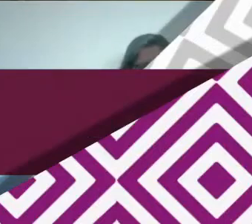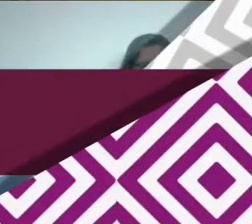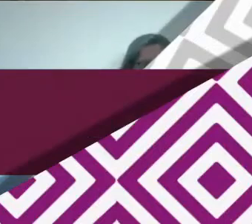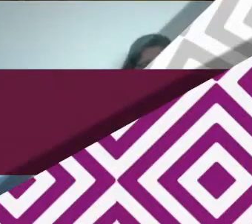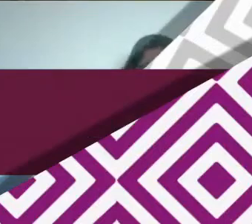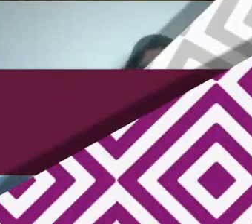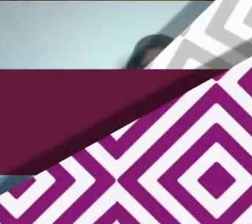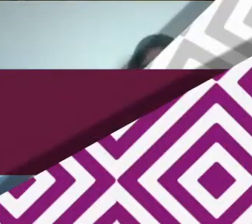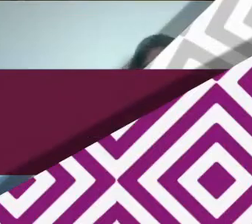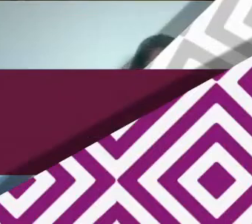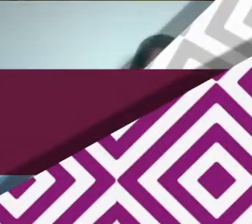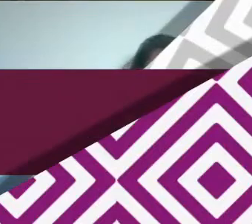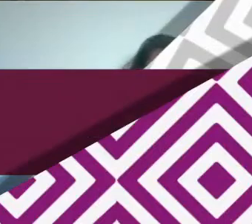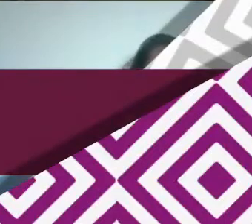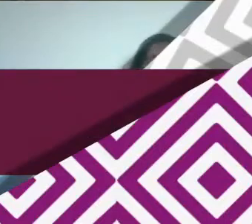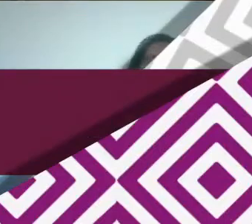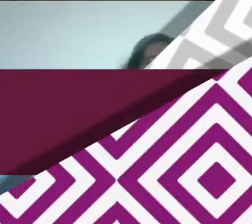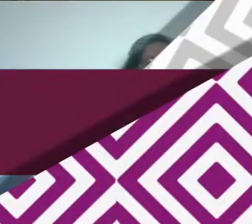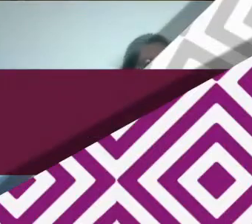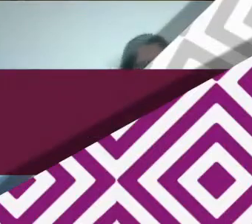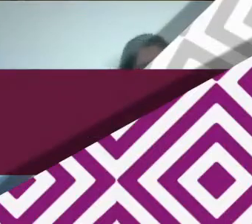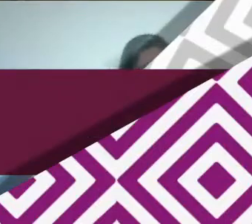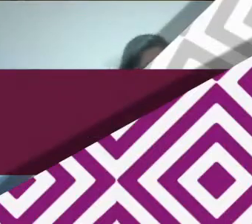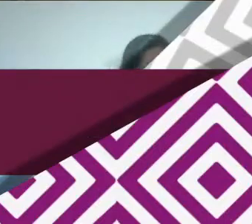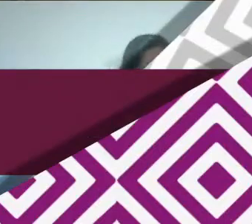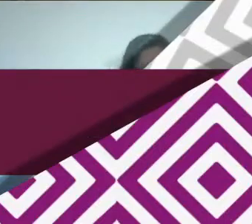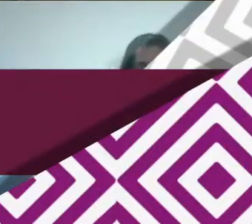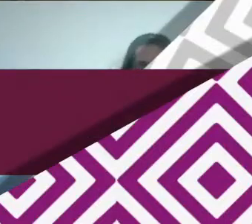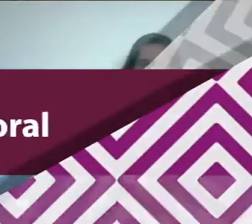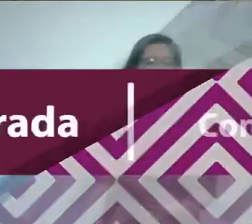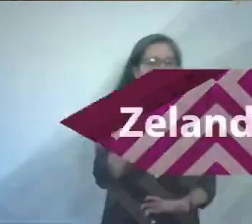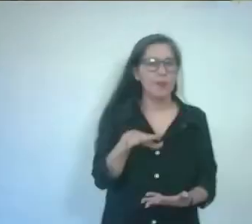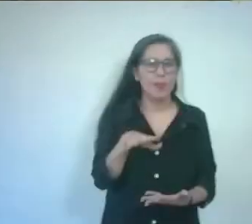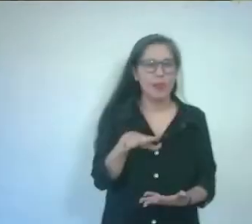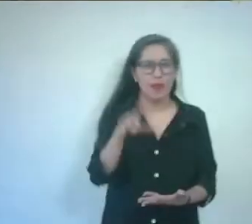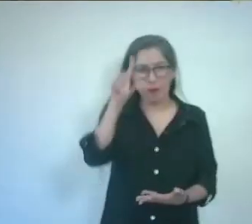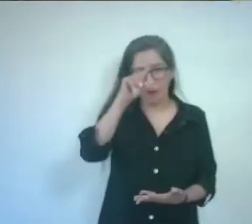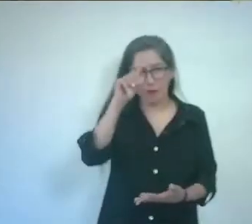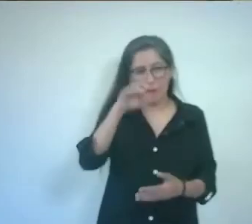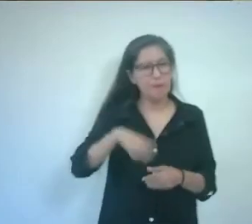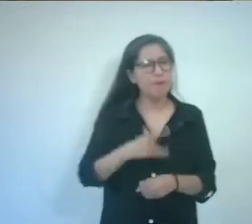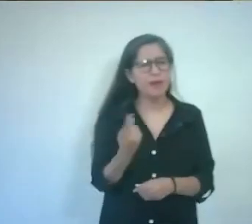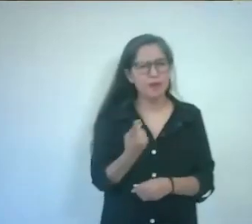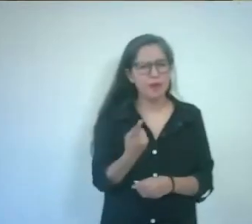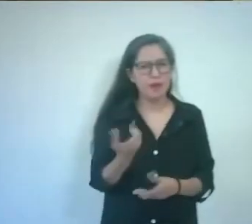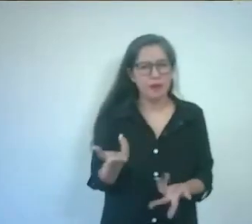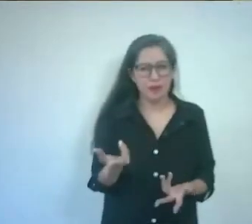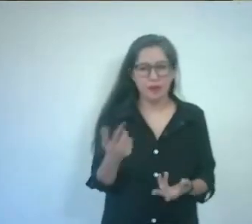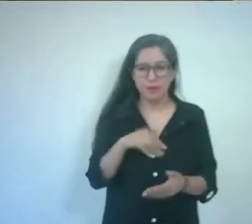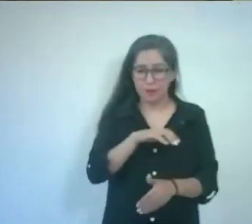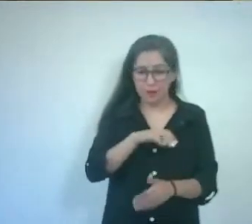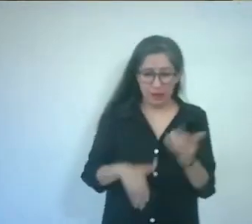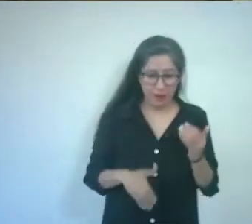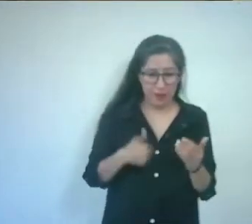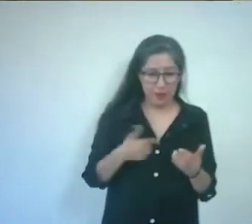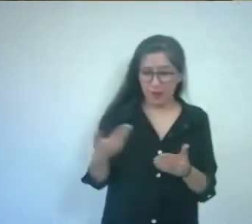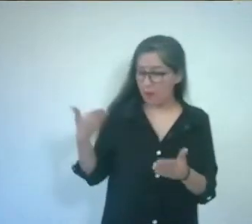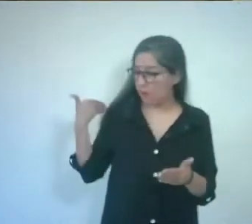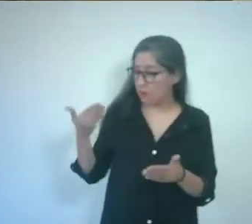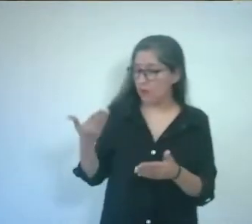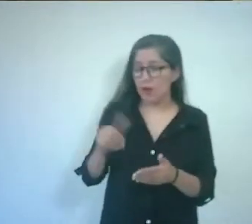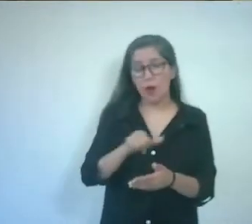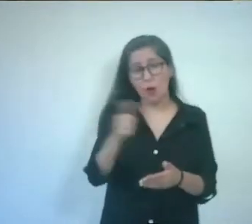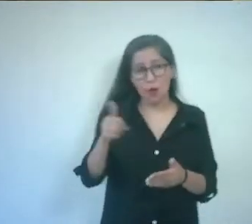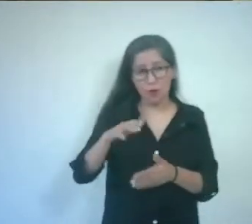proceso electoral ha representado un reto mayor para el Consejo, pues hay que recordar que venimos concluyendo otro proceso de